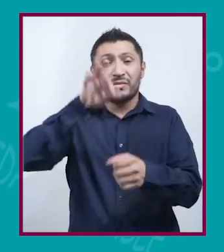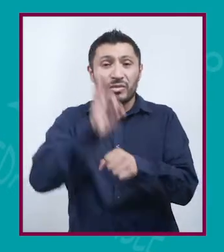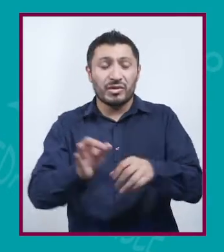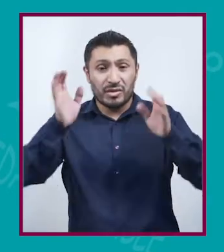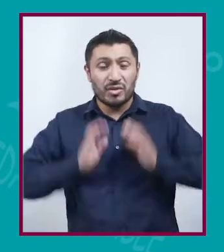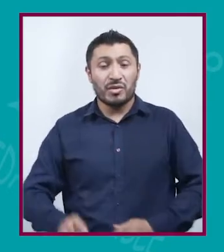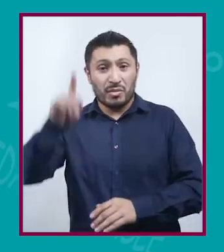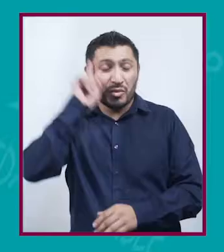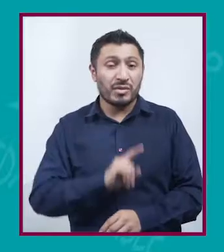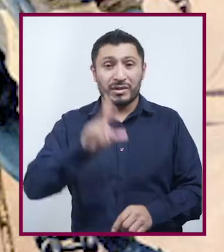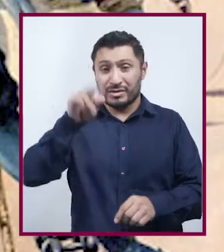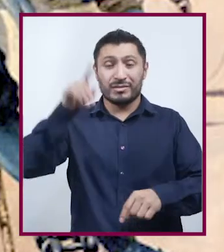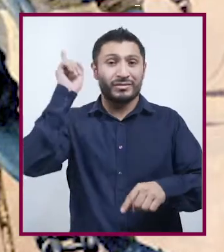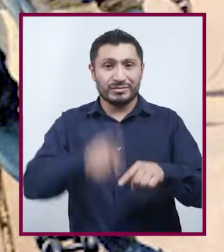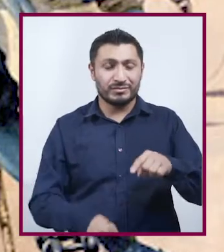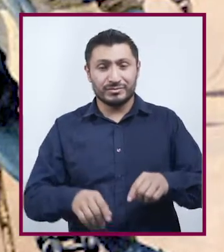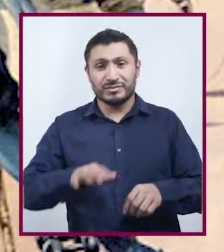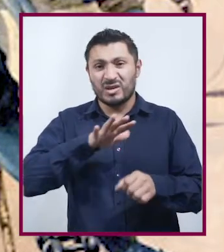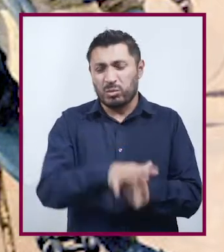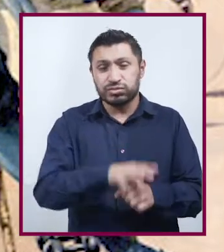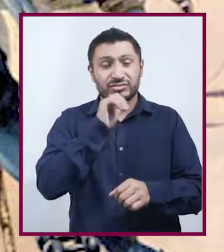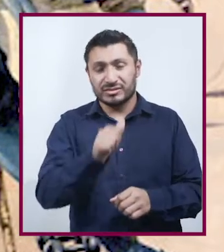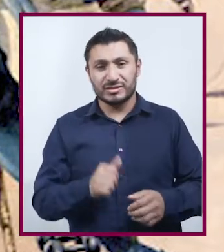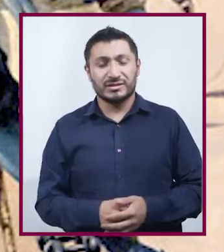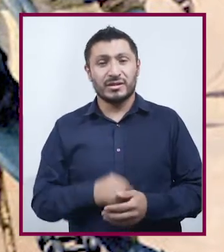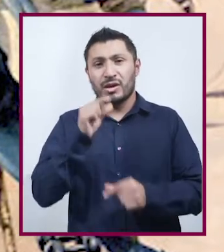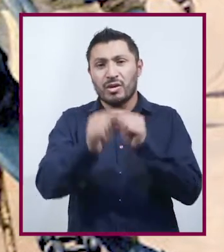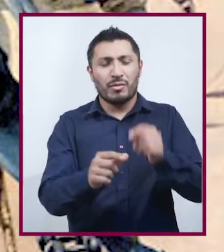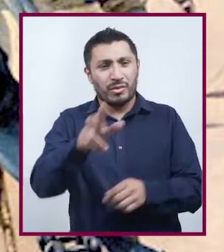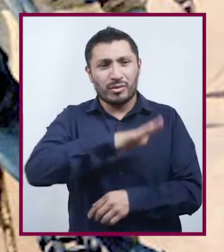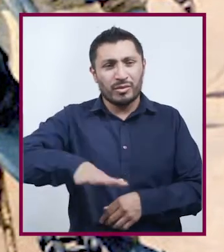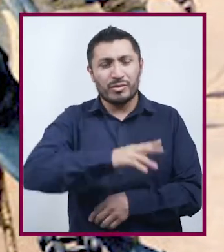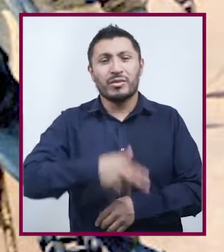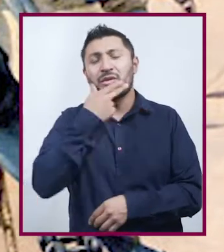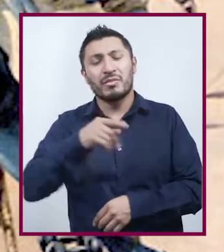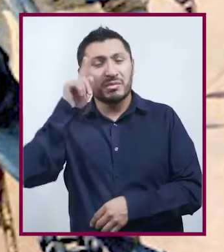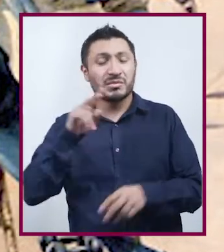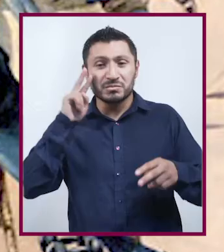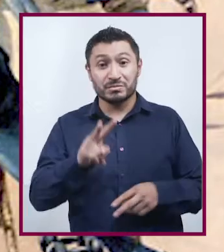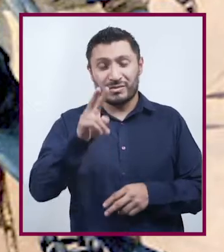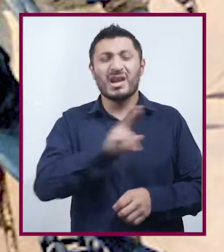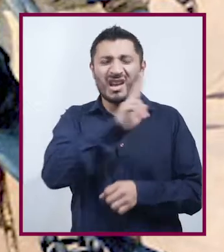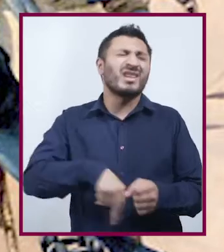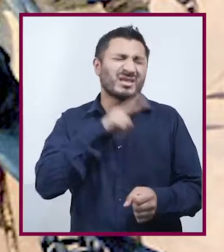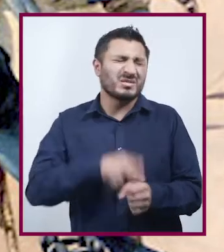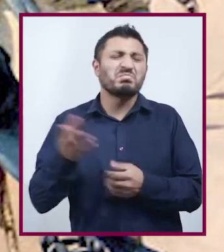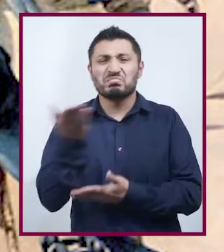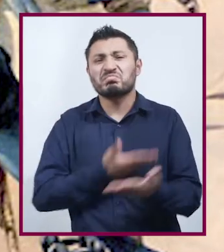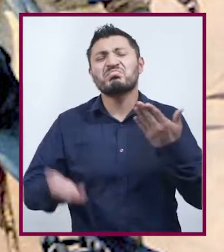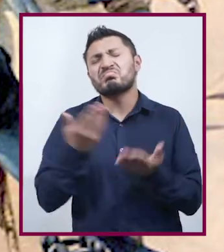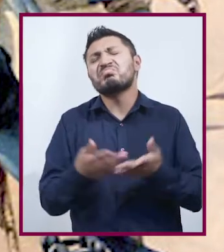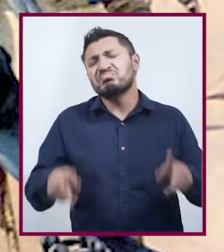protege el cuerpo de la mujer sin oprimirlo. Poco a poco, la mirada de hombres y mujeres se acostumbró a la nueva realidad, la de compartir